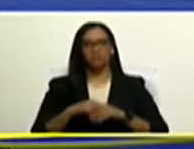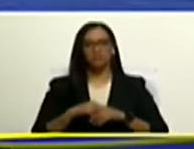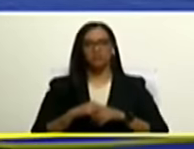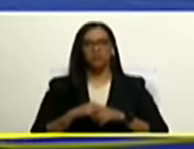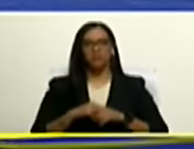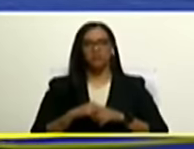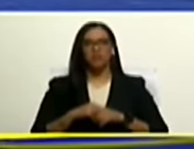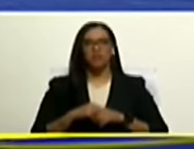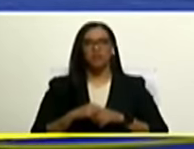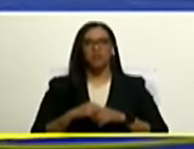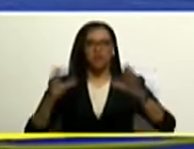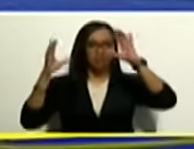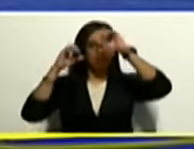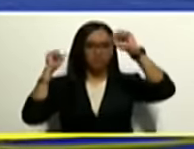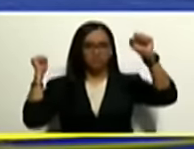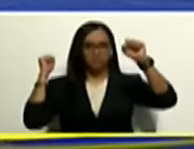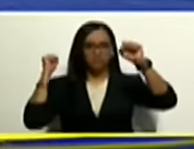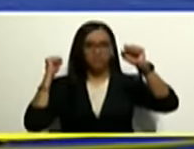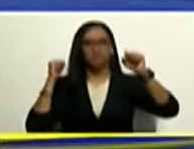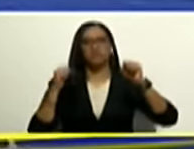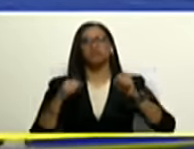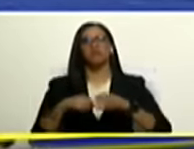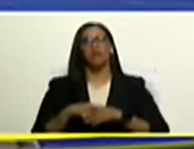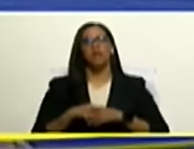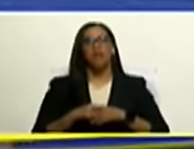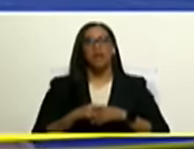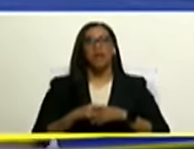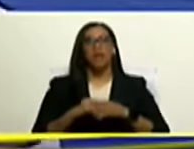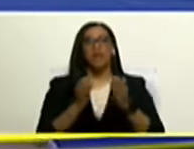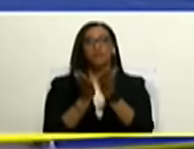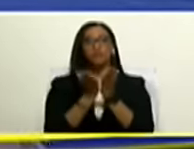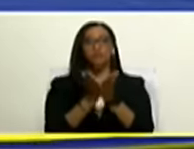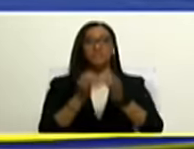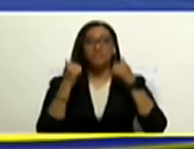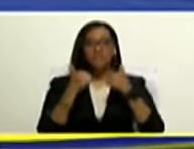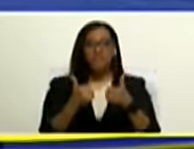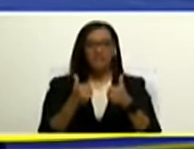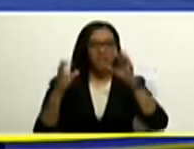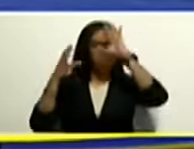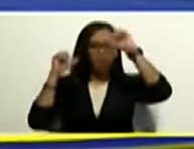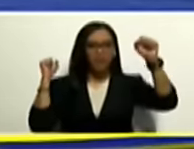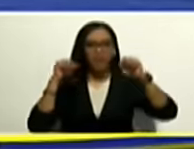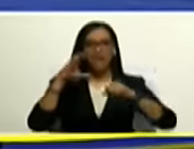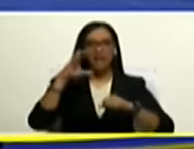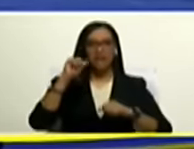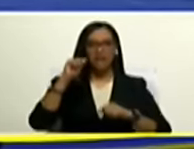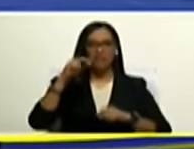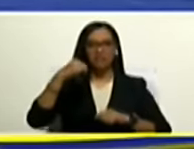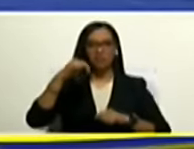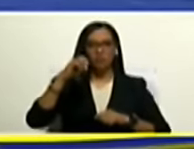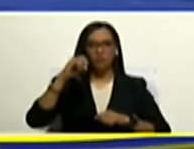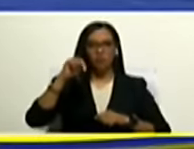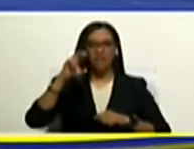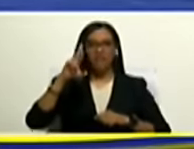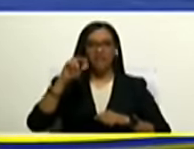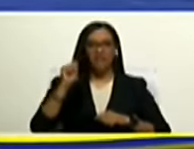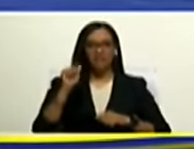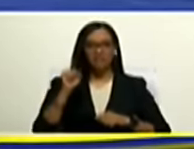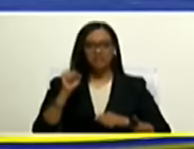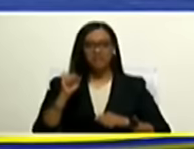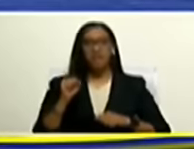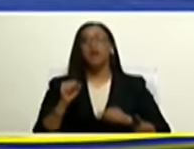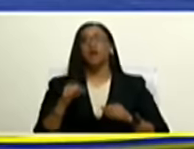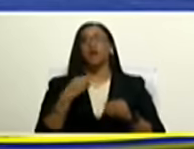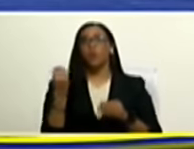Y la diplomacia de las cañoneras, estudien bien qué es la diplomacia de las cañoneras. Cómo los británicos después